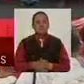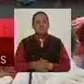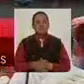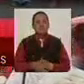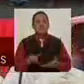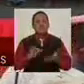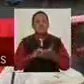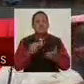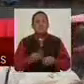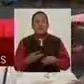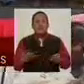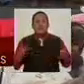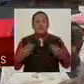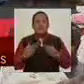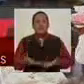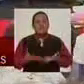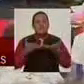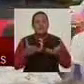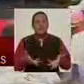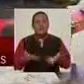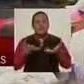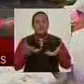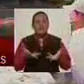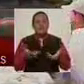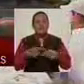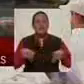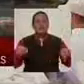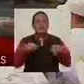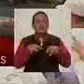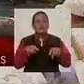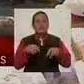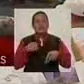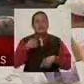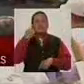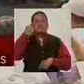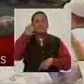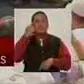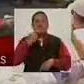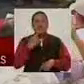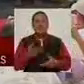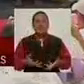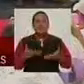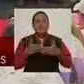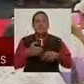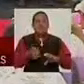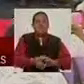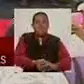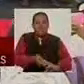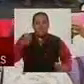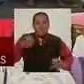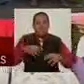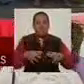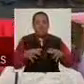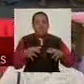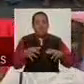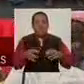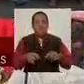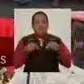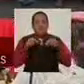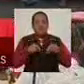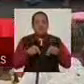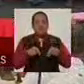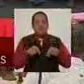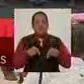materiales traerles a ustedes, decidimos traer motores para que con ellos